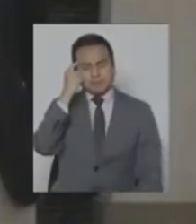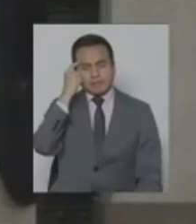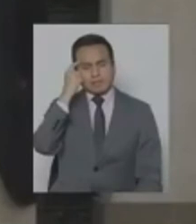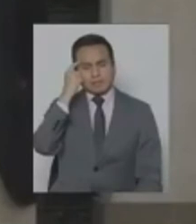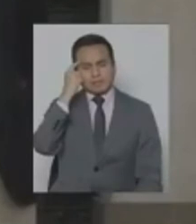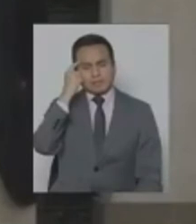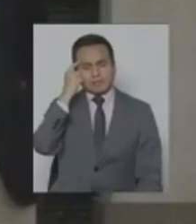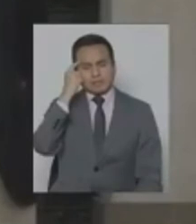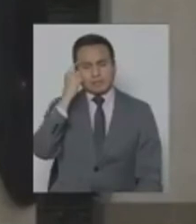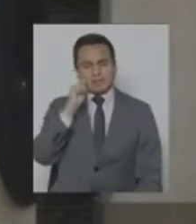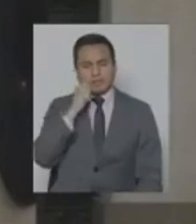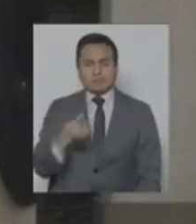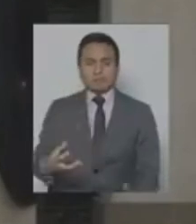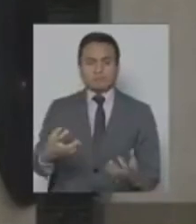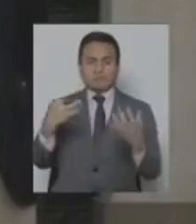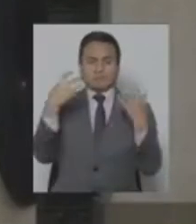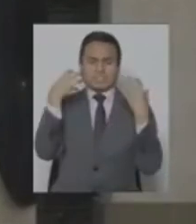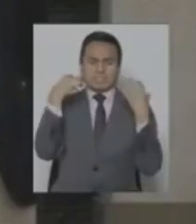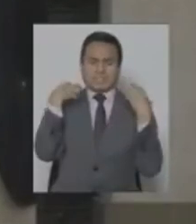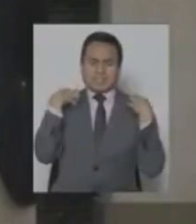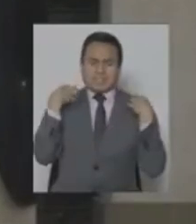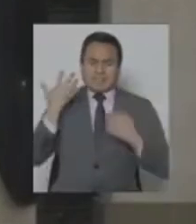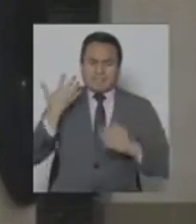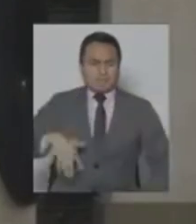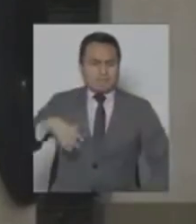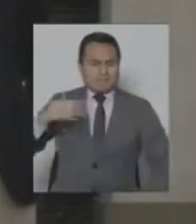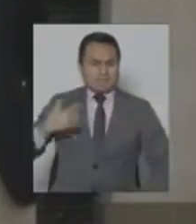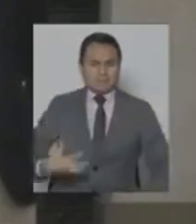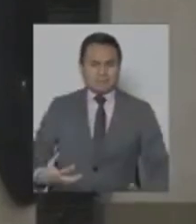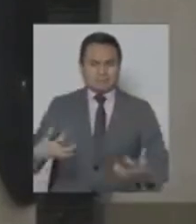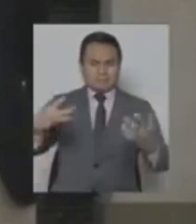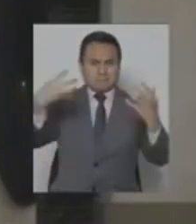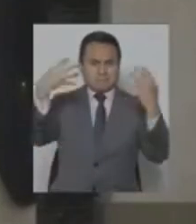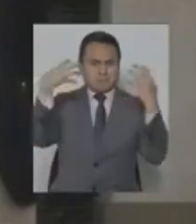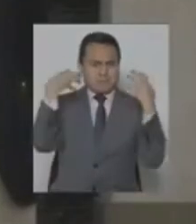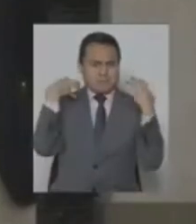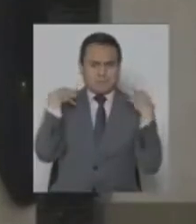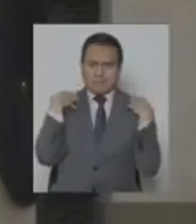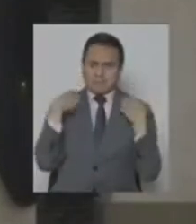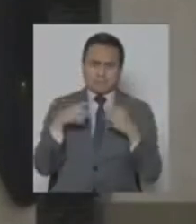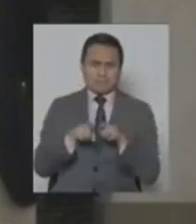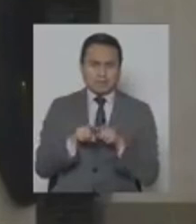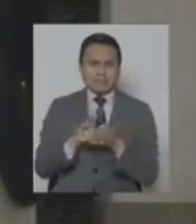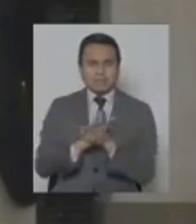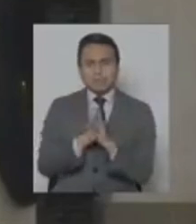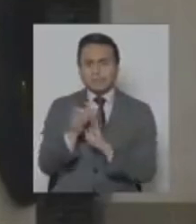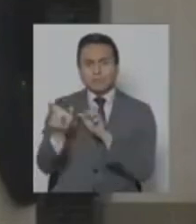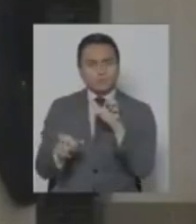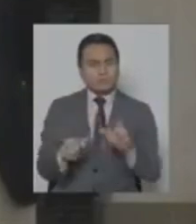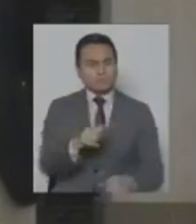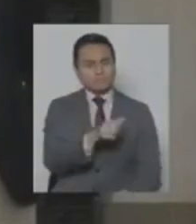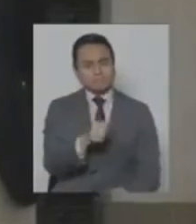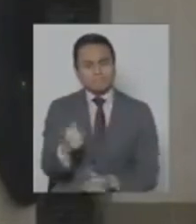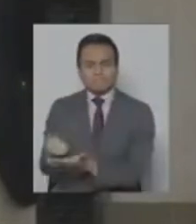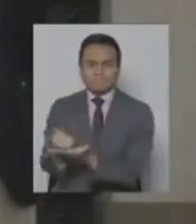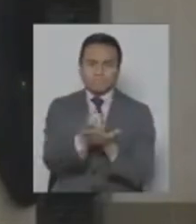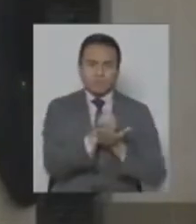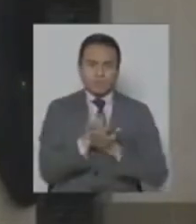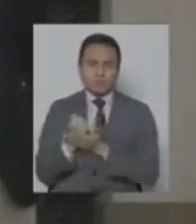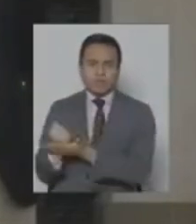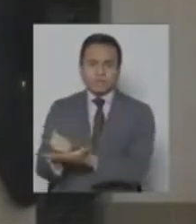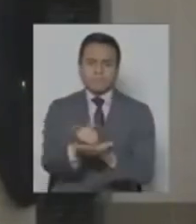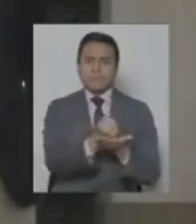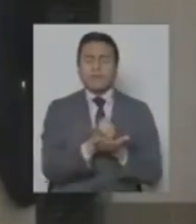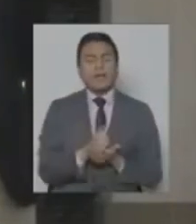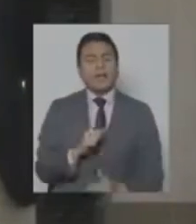un gigantesca enorme en la cual todos tenemos que colaborar quiero hacer un